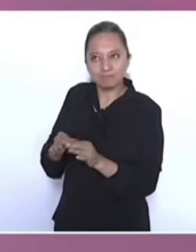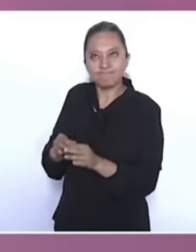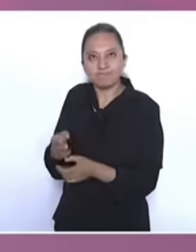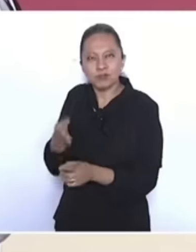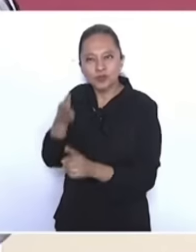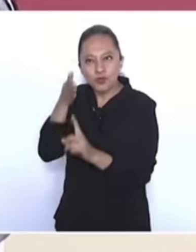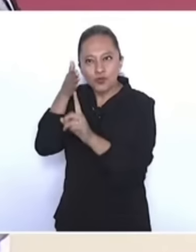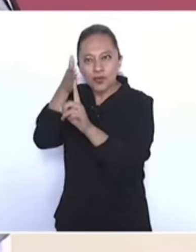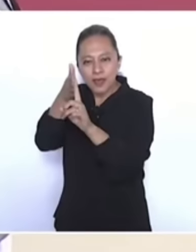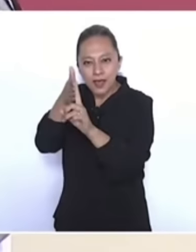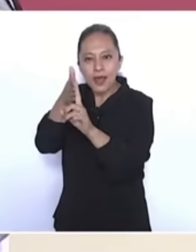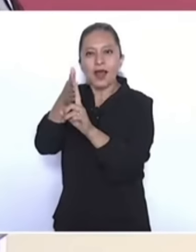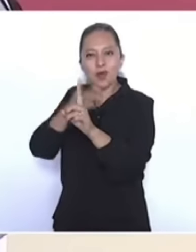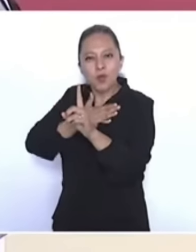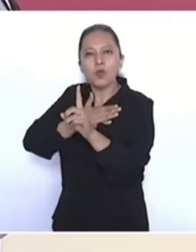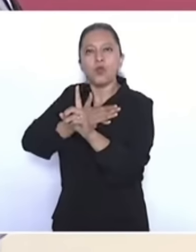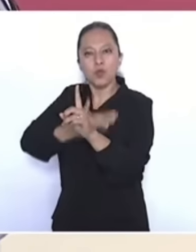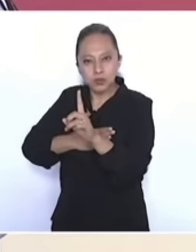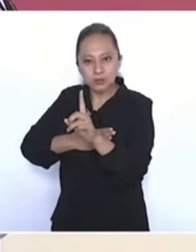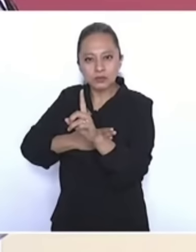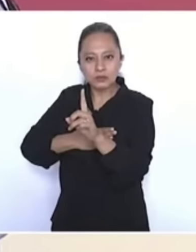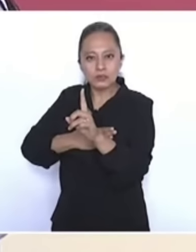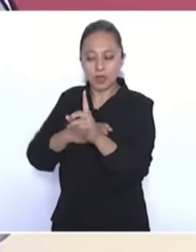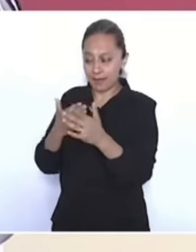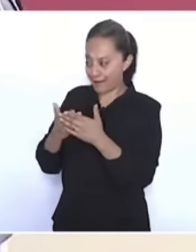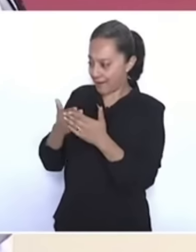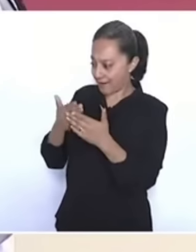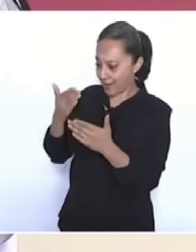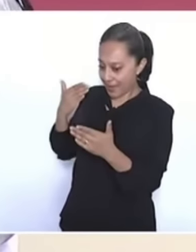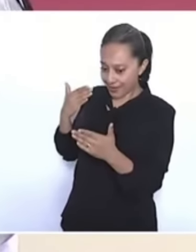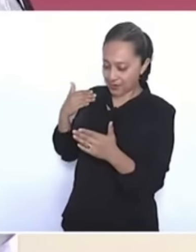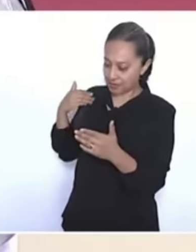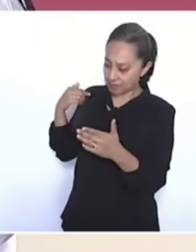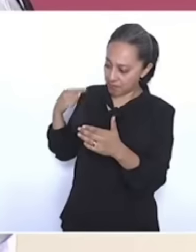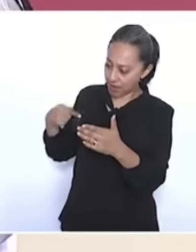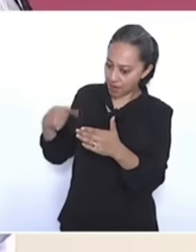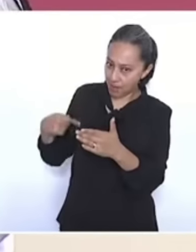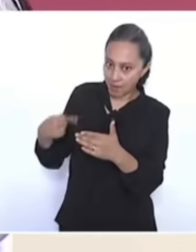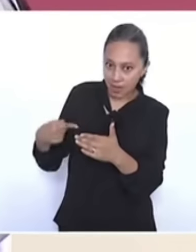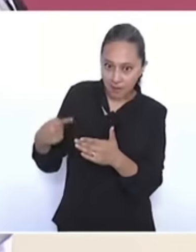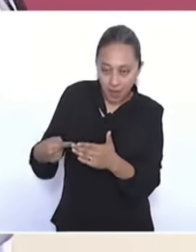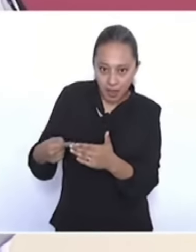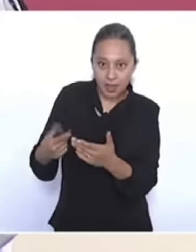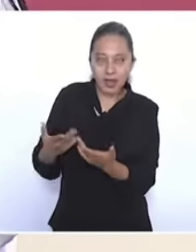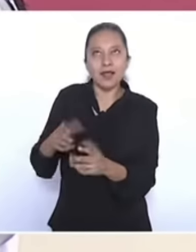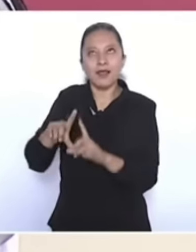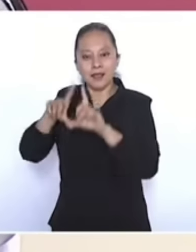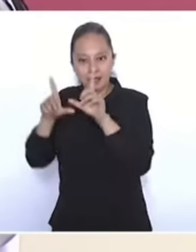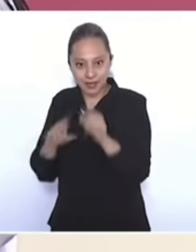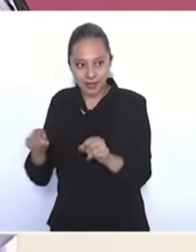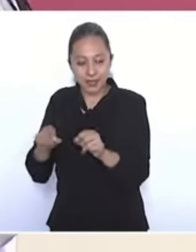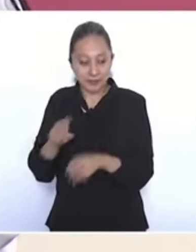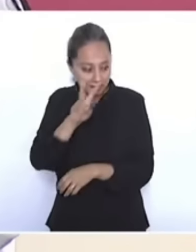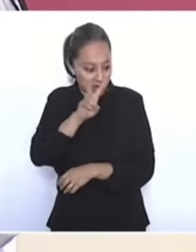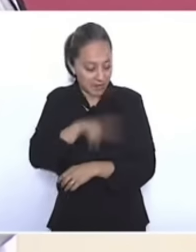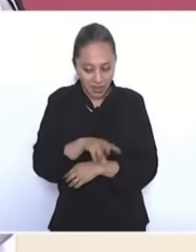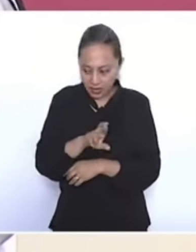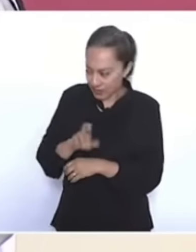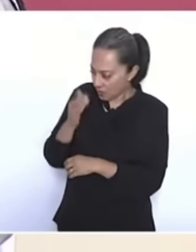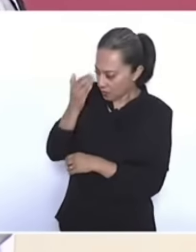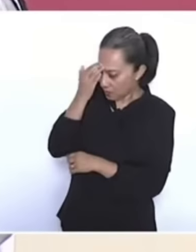han dado su vida en la construcción de nuestra nación. En reconocimiento a quienes nos enseñan a ser